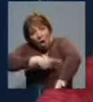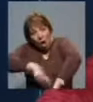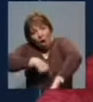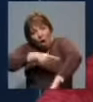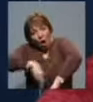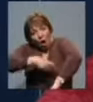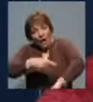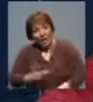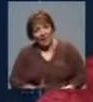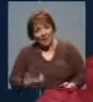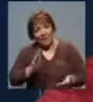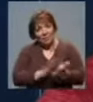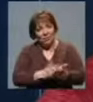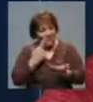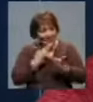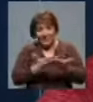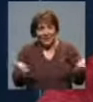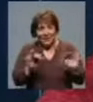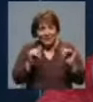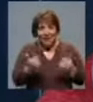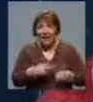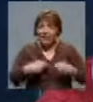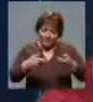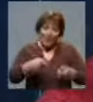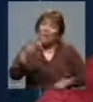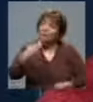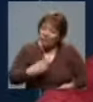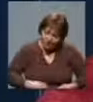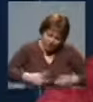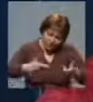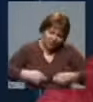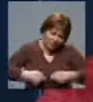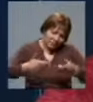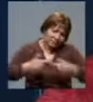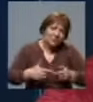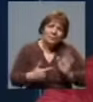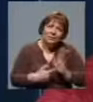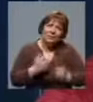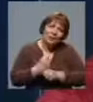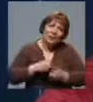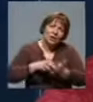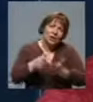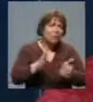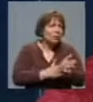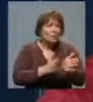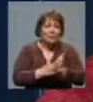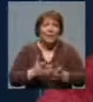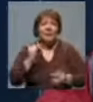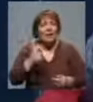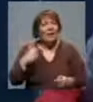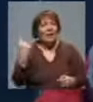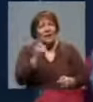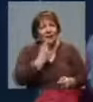este quedó demostrado por parte de no solo del ministerio también de todos los legisladores de amplio que hablamos